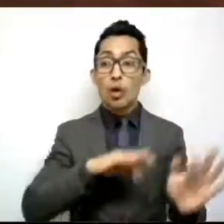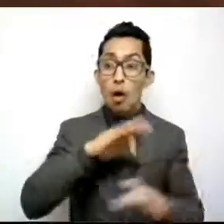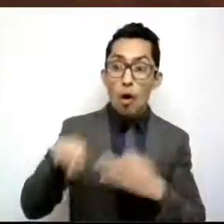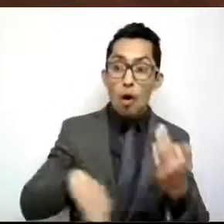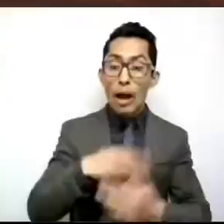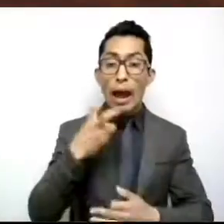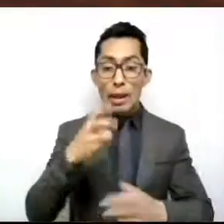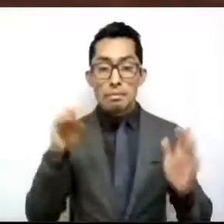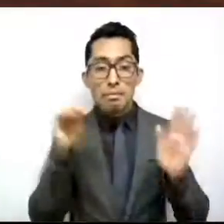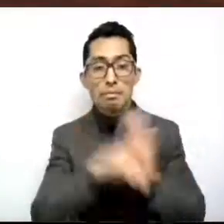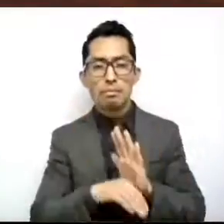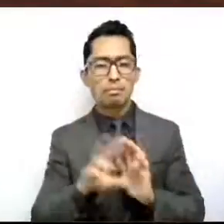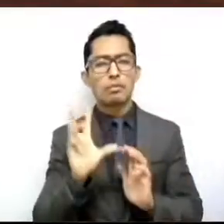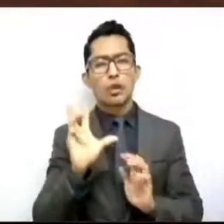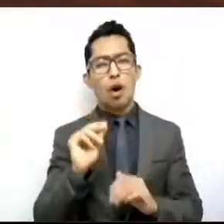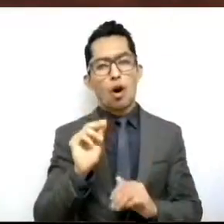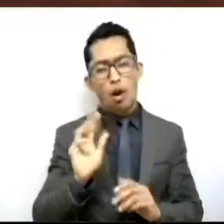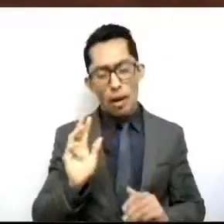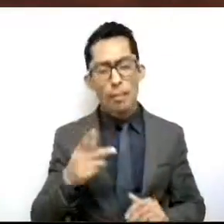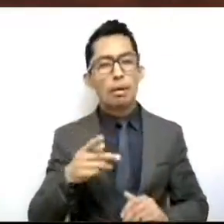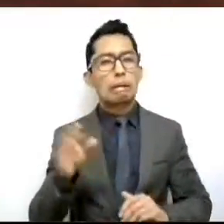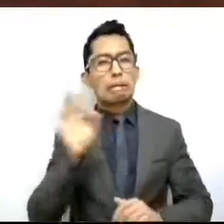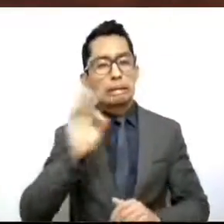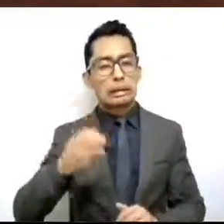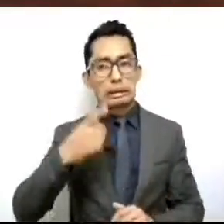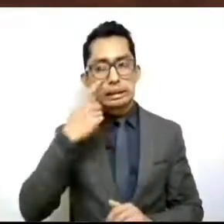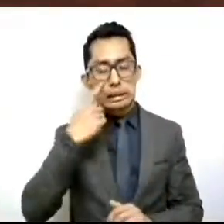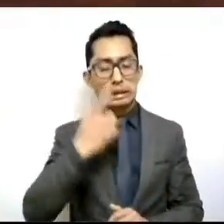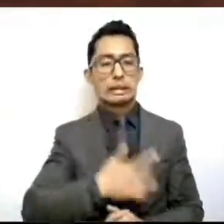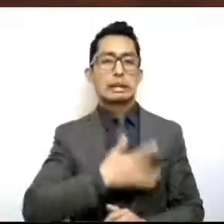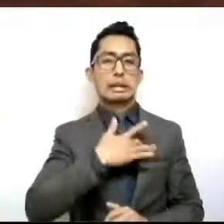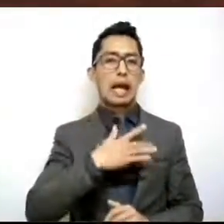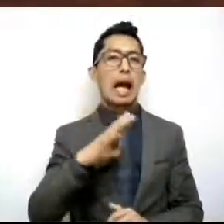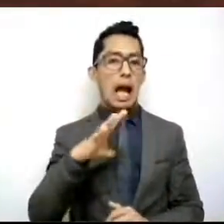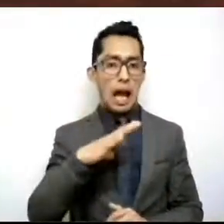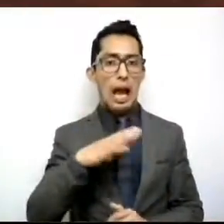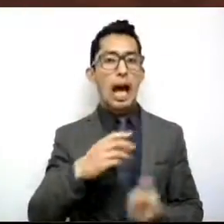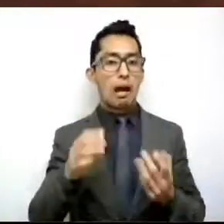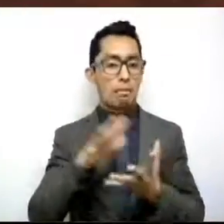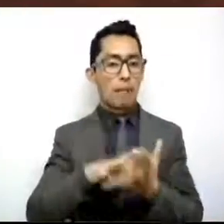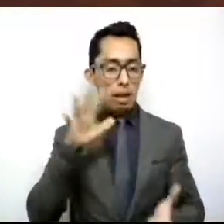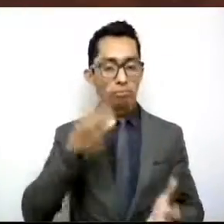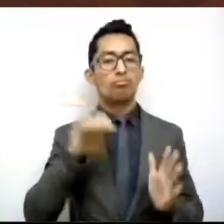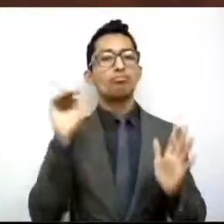esta situación, pero un porcentaje importante lo está.